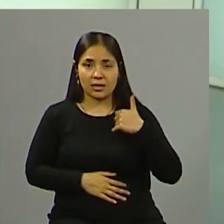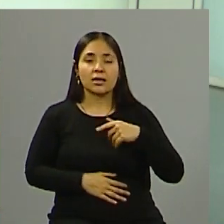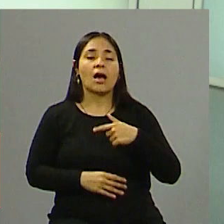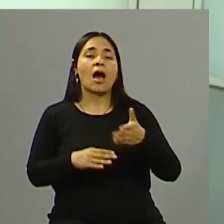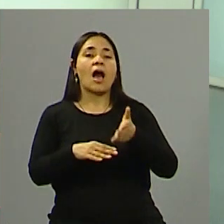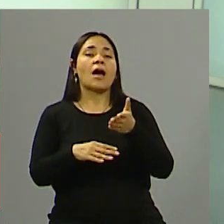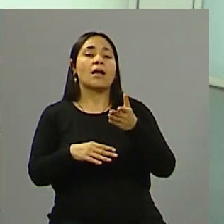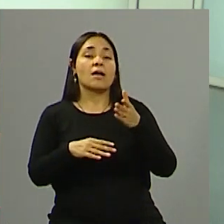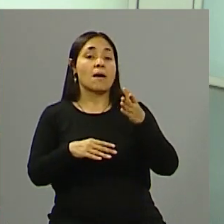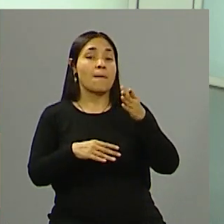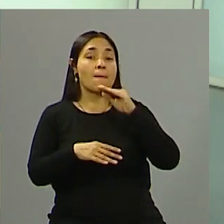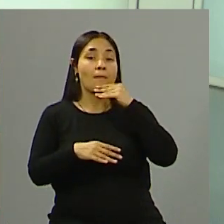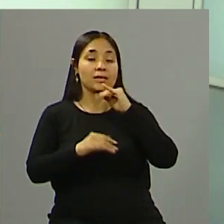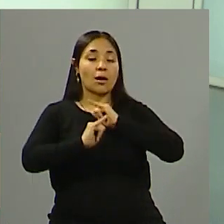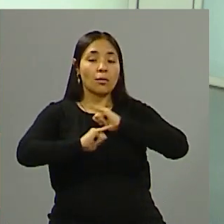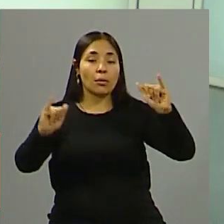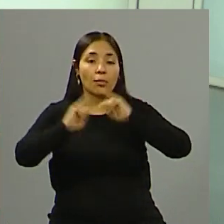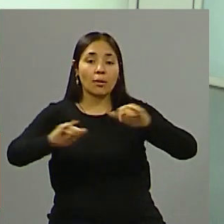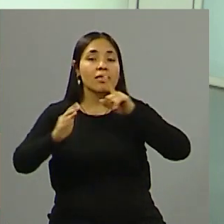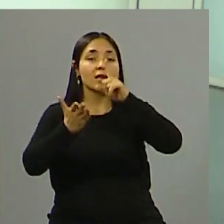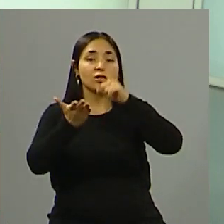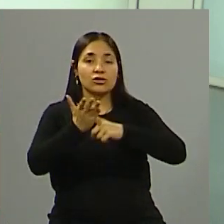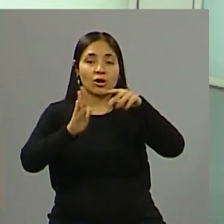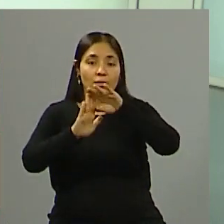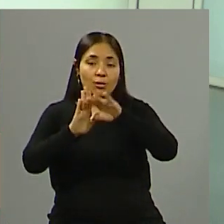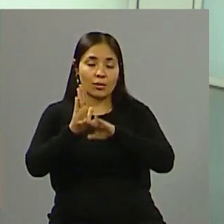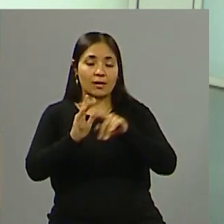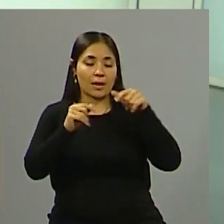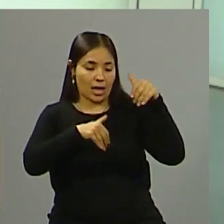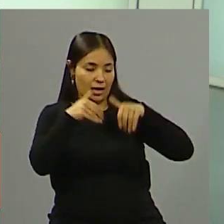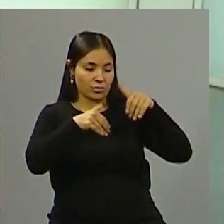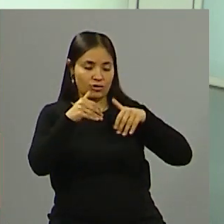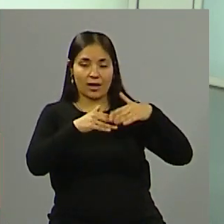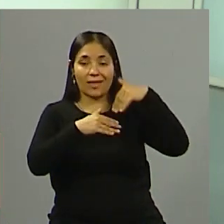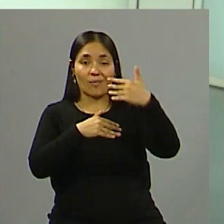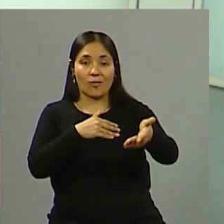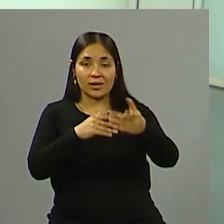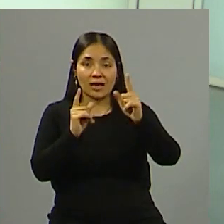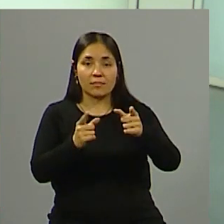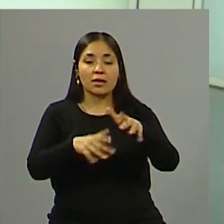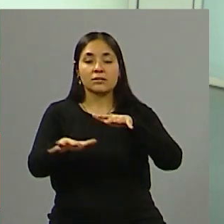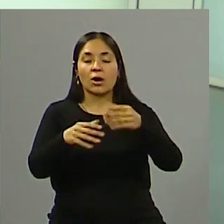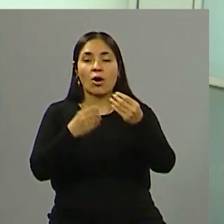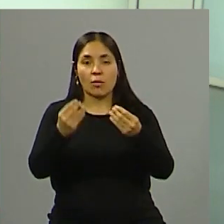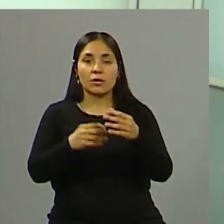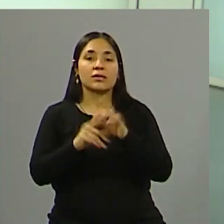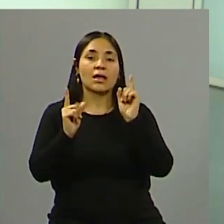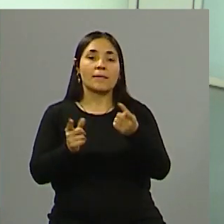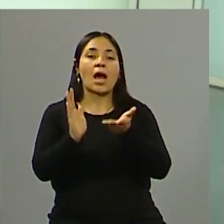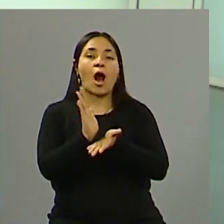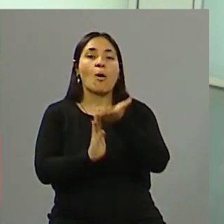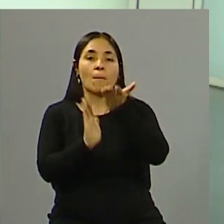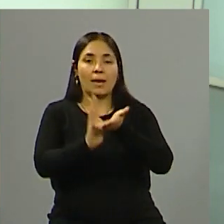anunciadas, después de la devaluación pospaso y después de estos aumentos que se han dado en los últimos días, que han sido